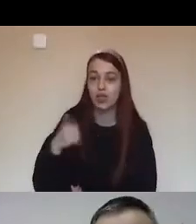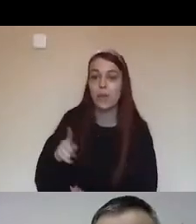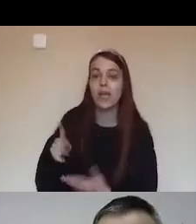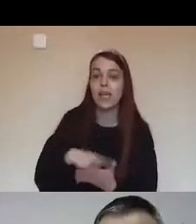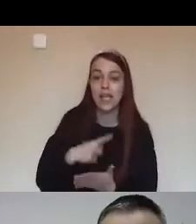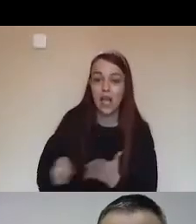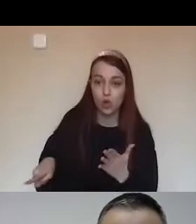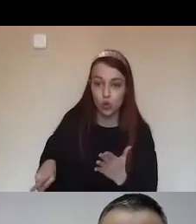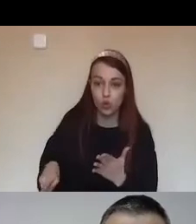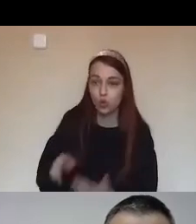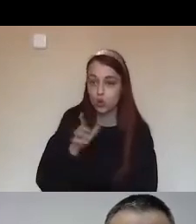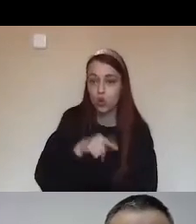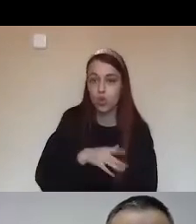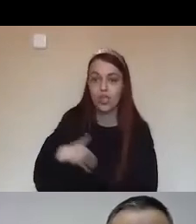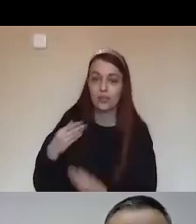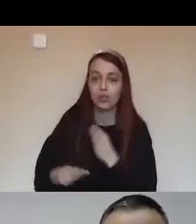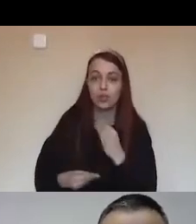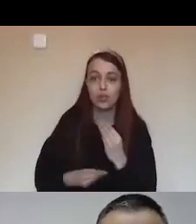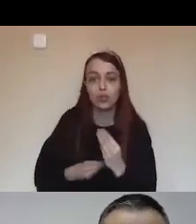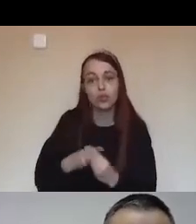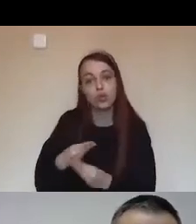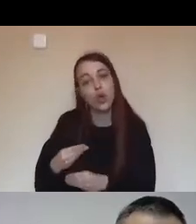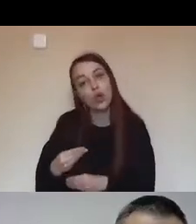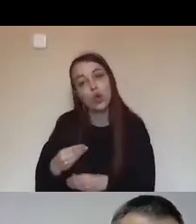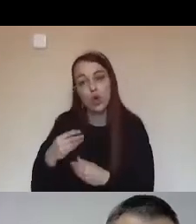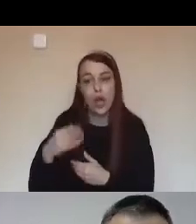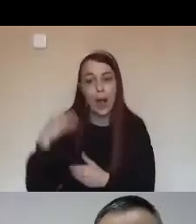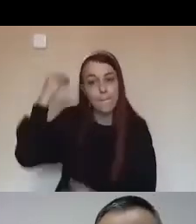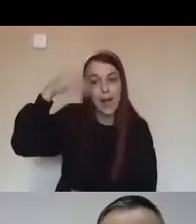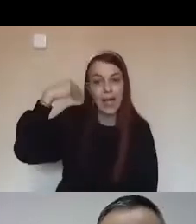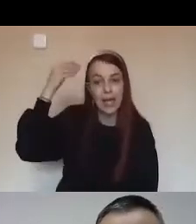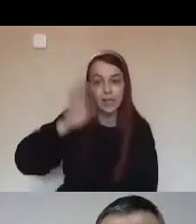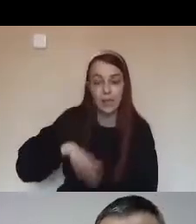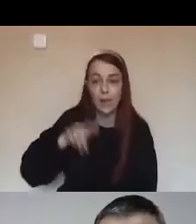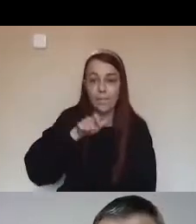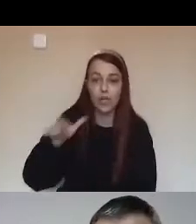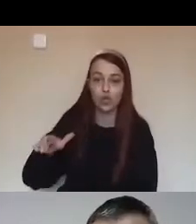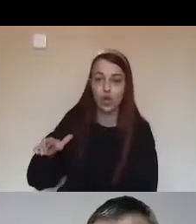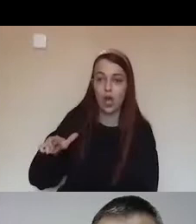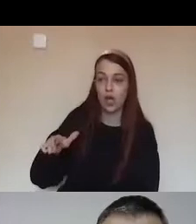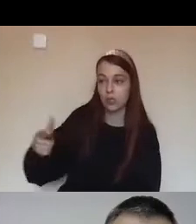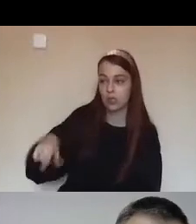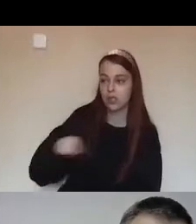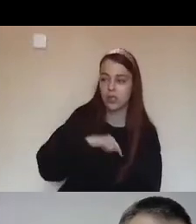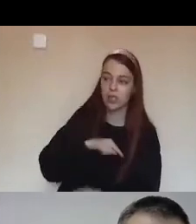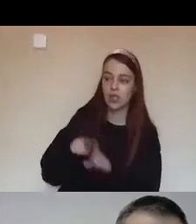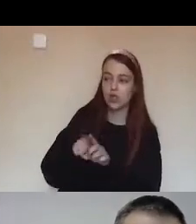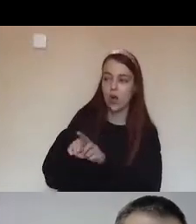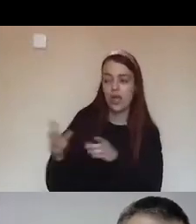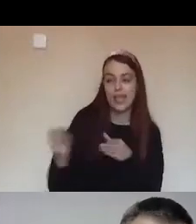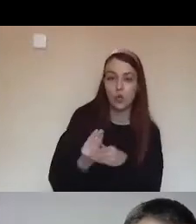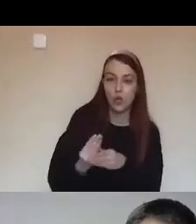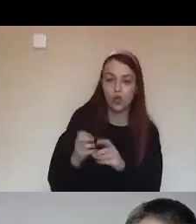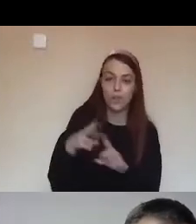queremos trabajar también con la magrebí, para que se sientan incluidos en el museo. Las perspectivas de género, de edad, hemos hecho